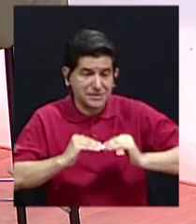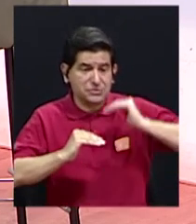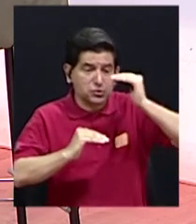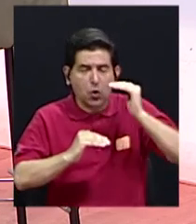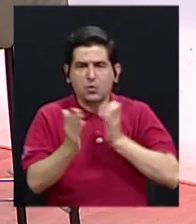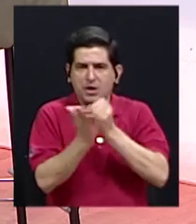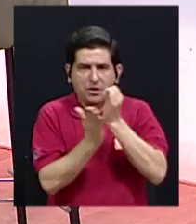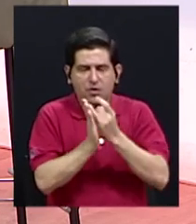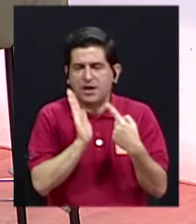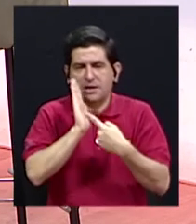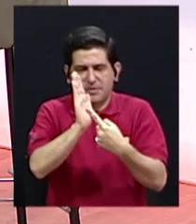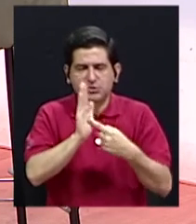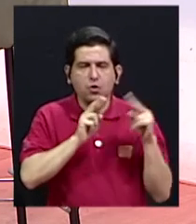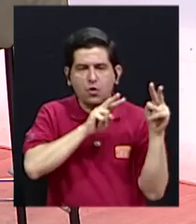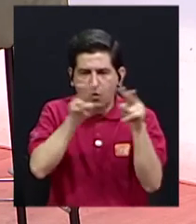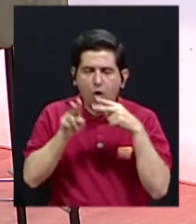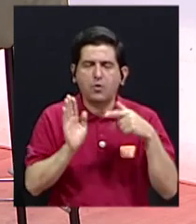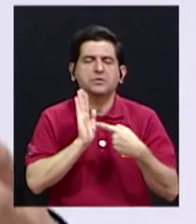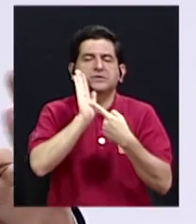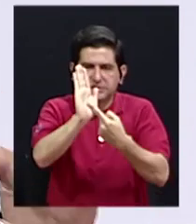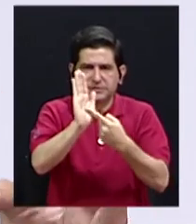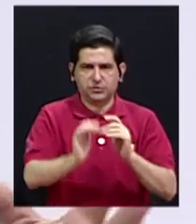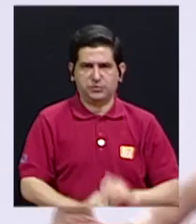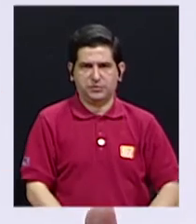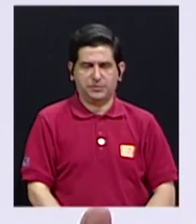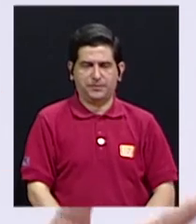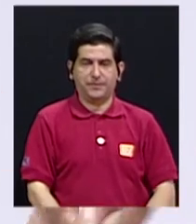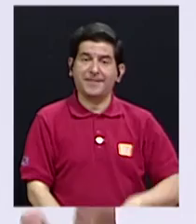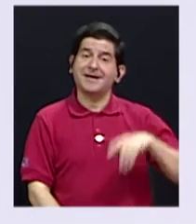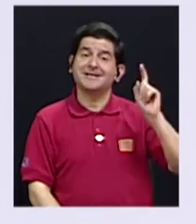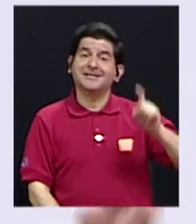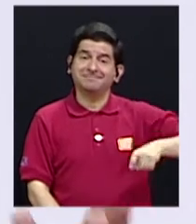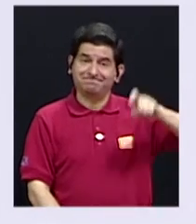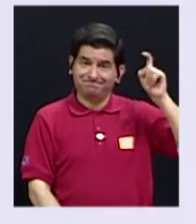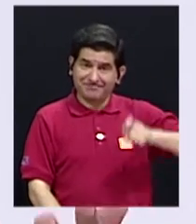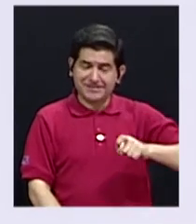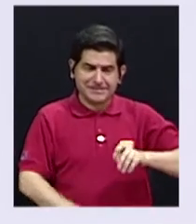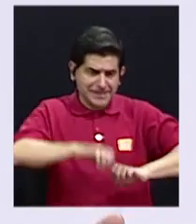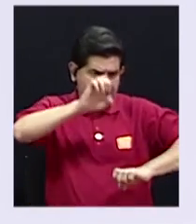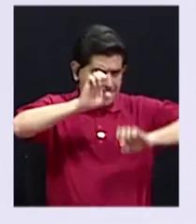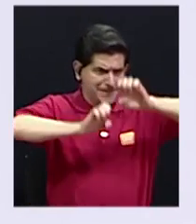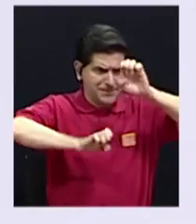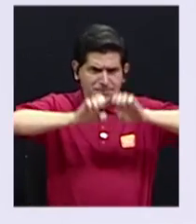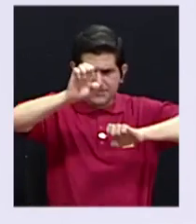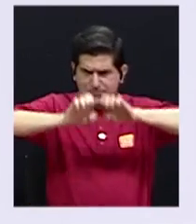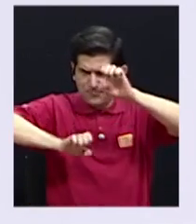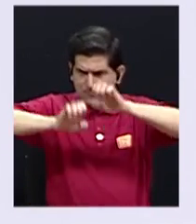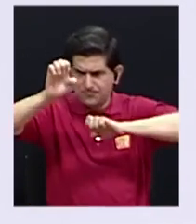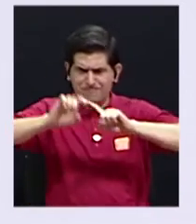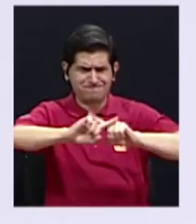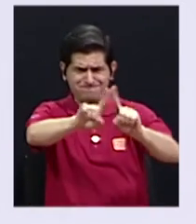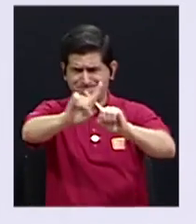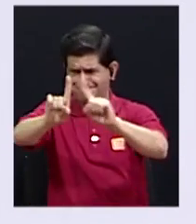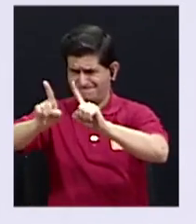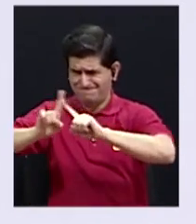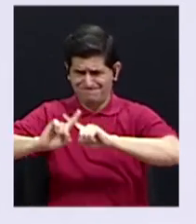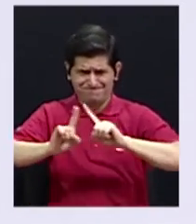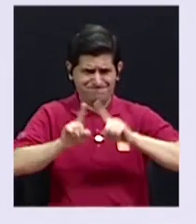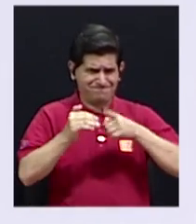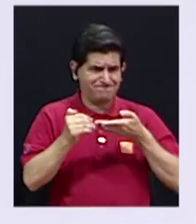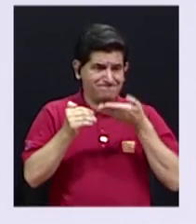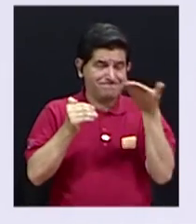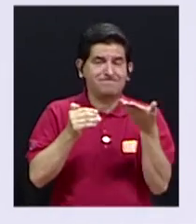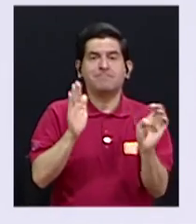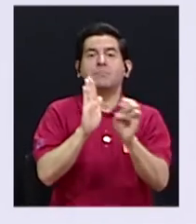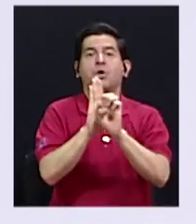la investigación y el observatorio en el sentido de que hay que valorar un montón de de otros factores